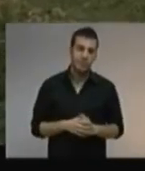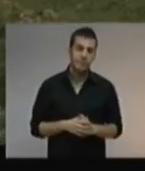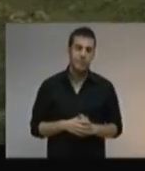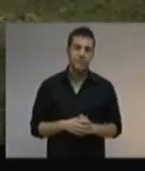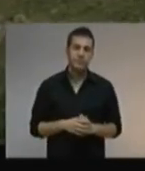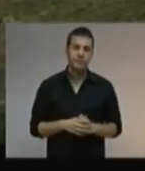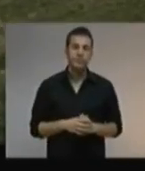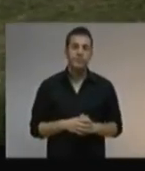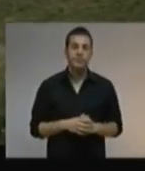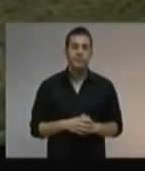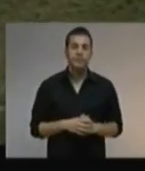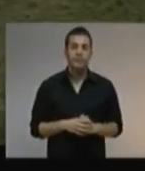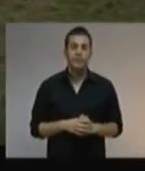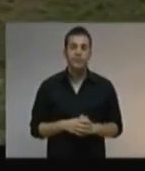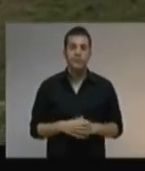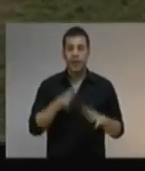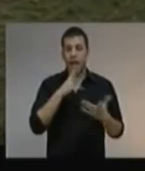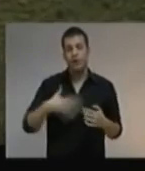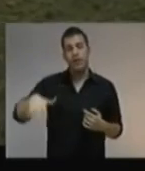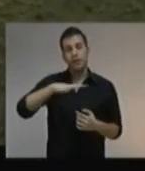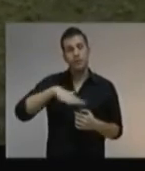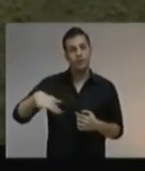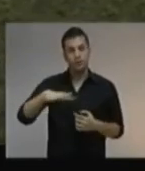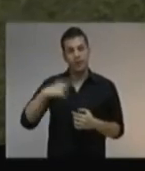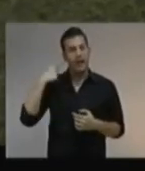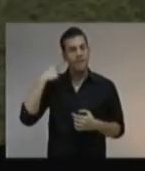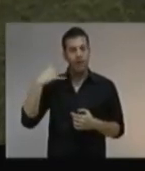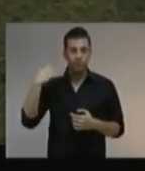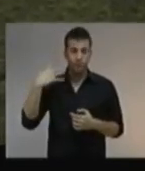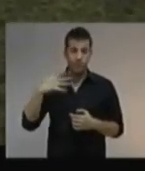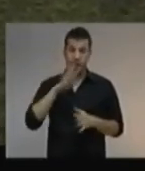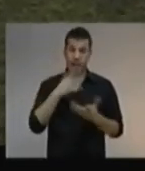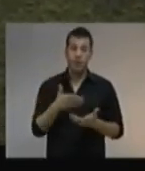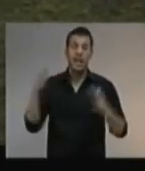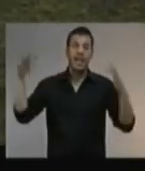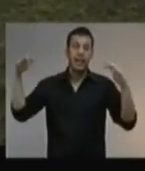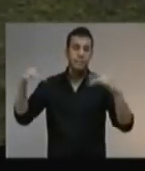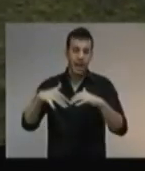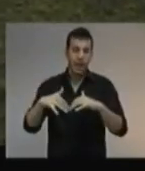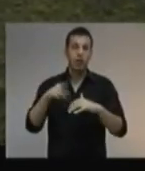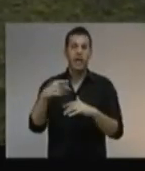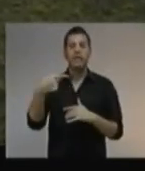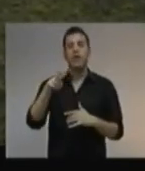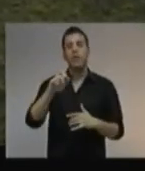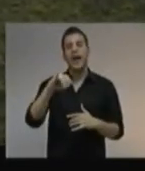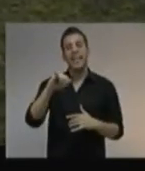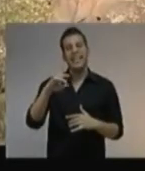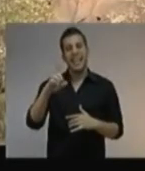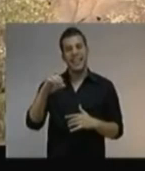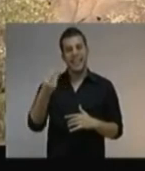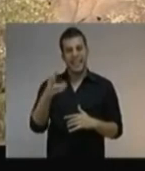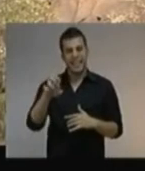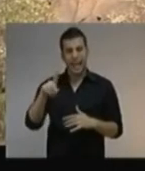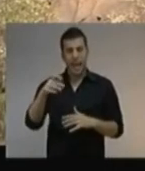Nos dirigimos después hacia uno de los lugares más emblemáticos de la isla, el barranco de Guayadeque. Este barranco,